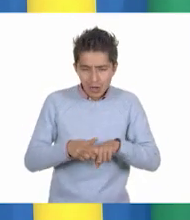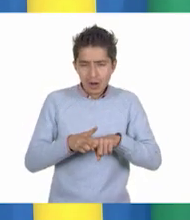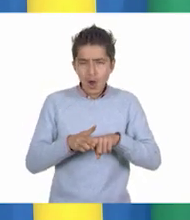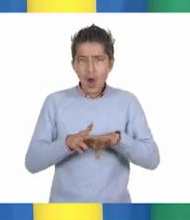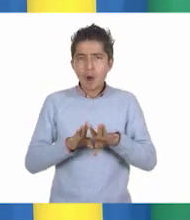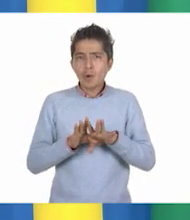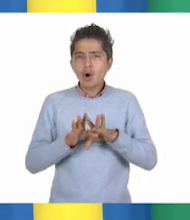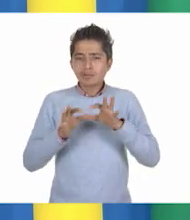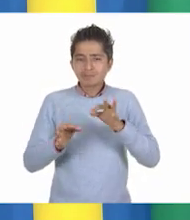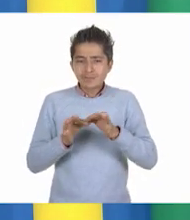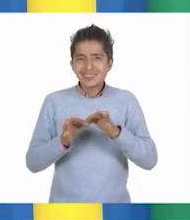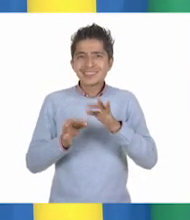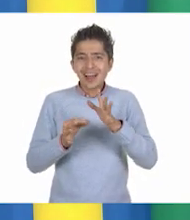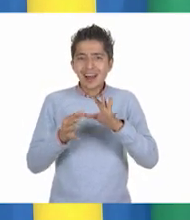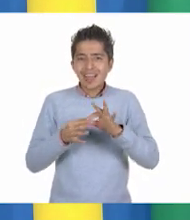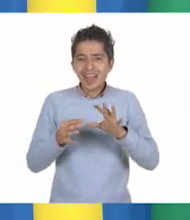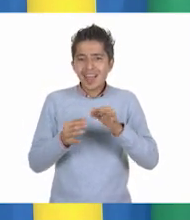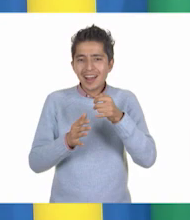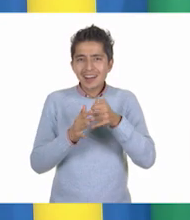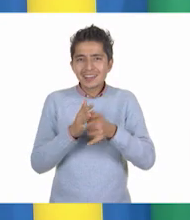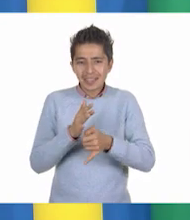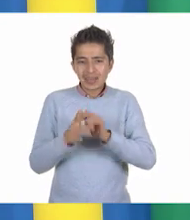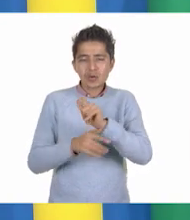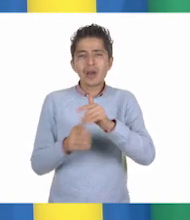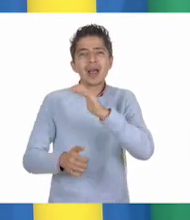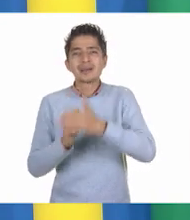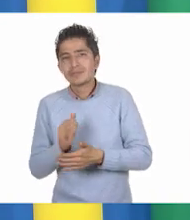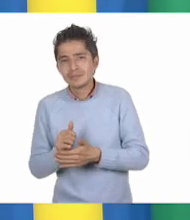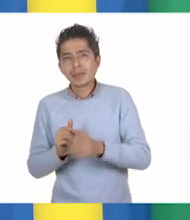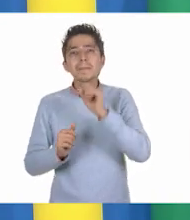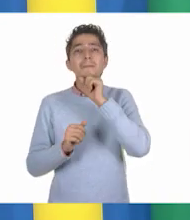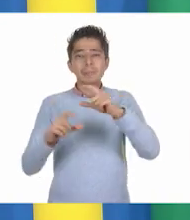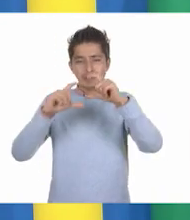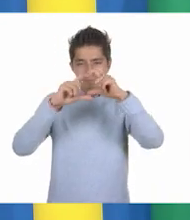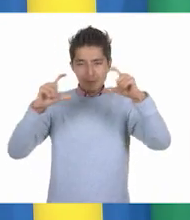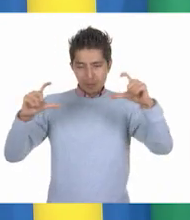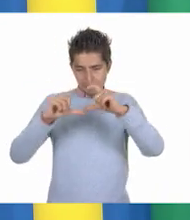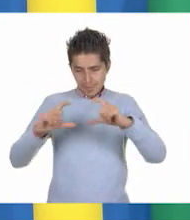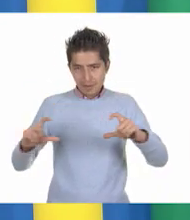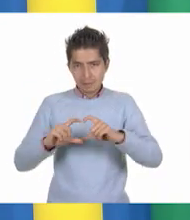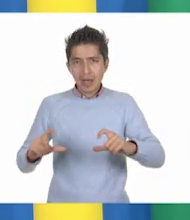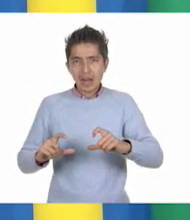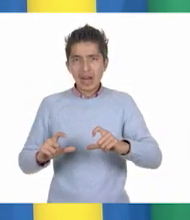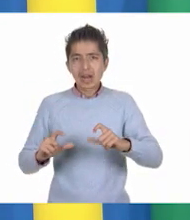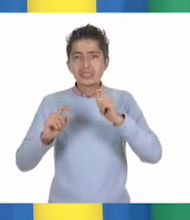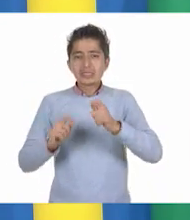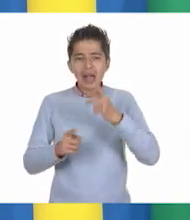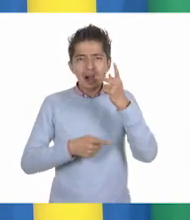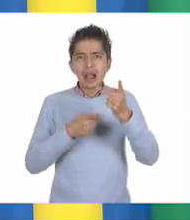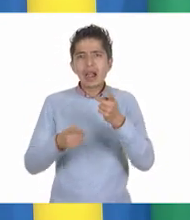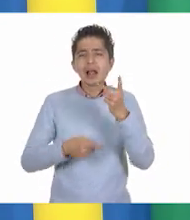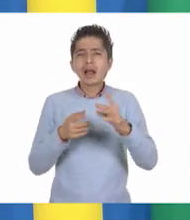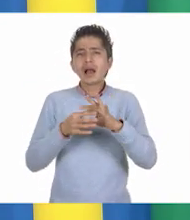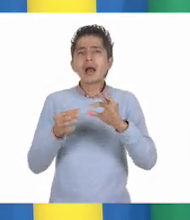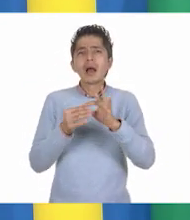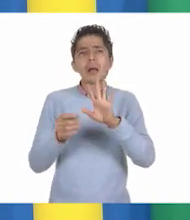y una conclusión, y que están divididos en párrafos. Y el lenguaje es formal en todos los casos cuando habla el narrador, como